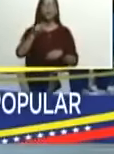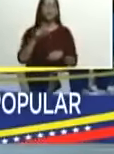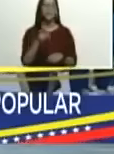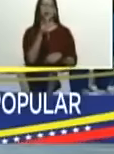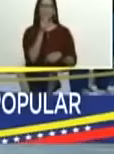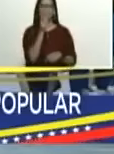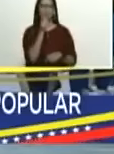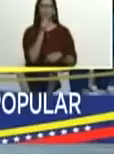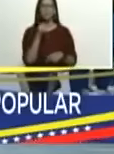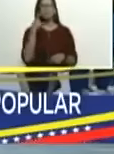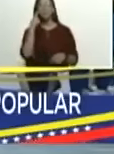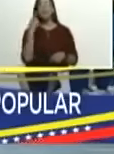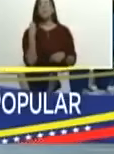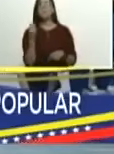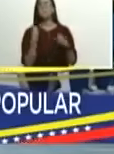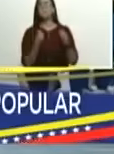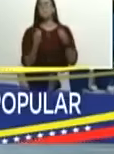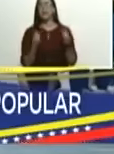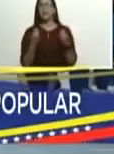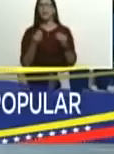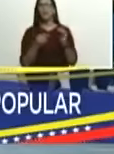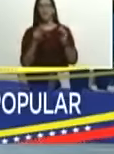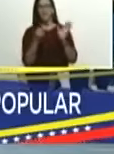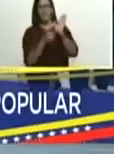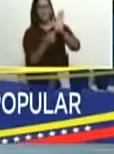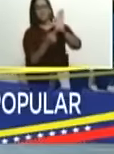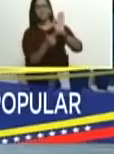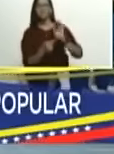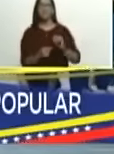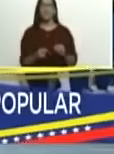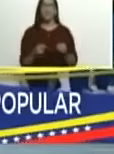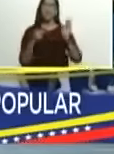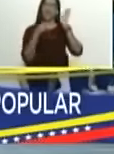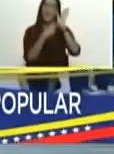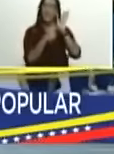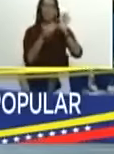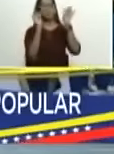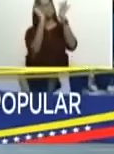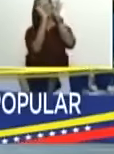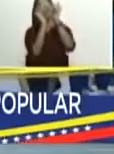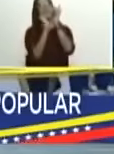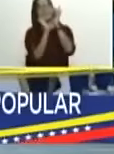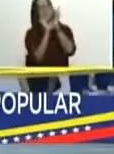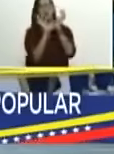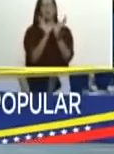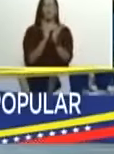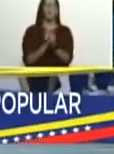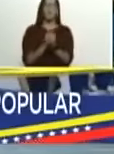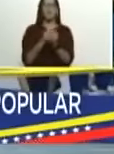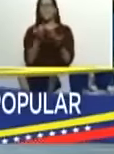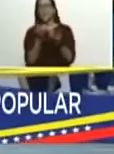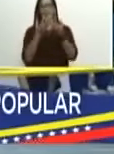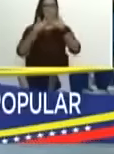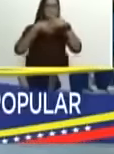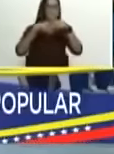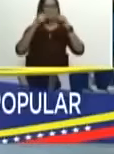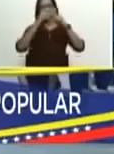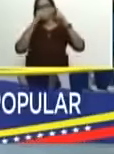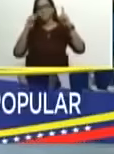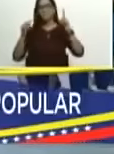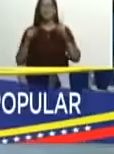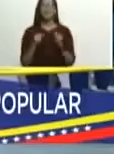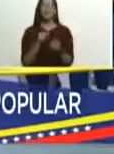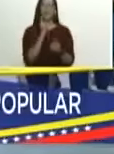preguntar, mire, ¿para qué es esto? Bueno, esto es un conector para el Arbidal, lo que nosotros siempre